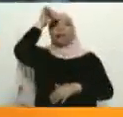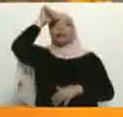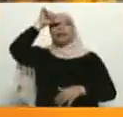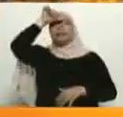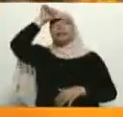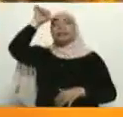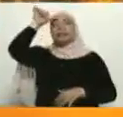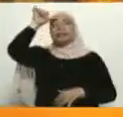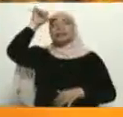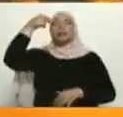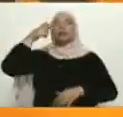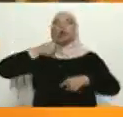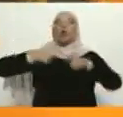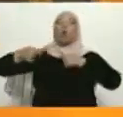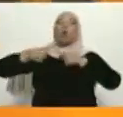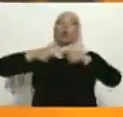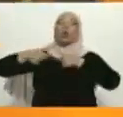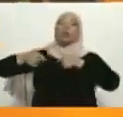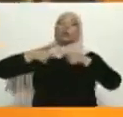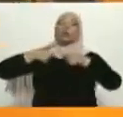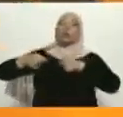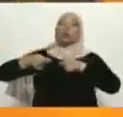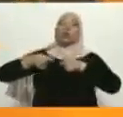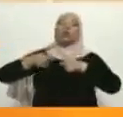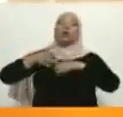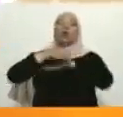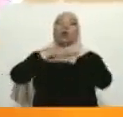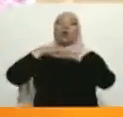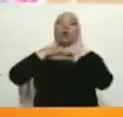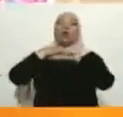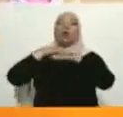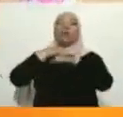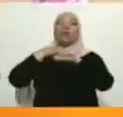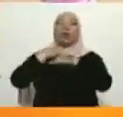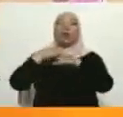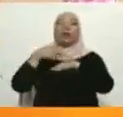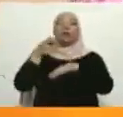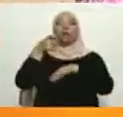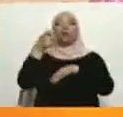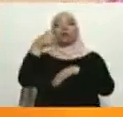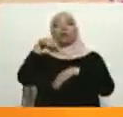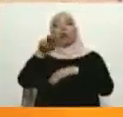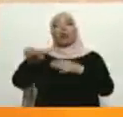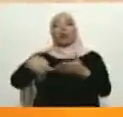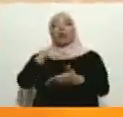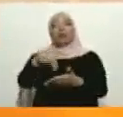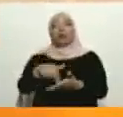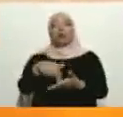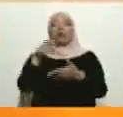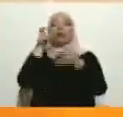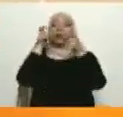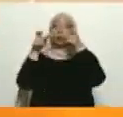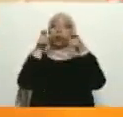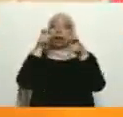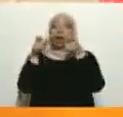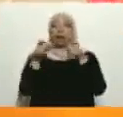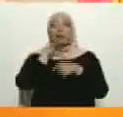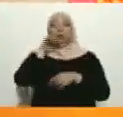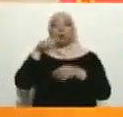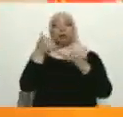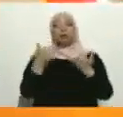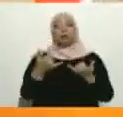garantizar las coordinaciones de vida entre los gobiernos locales regionales y el gobierno nacional en el ámbito de la seguridad en